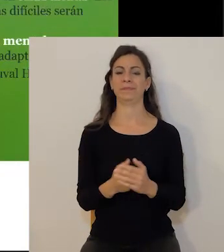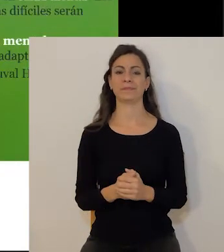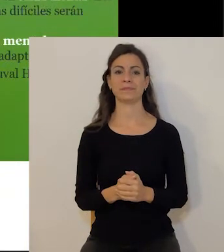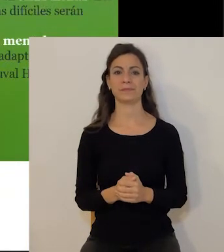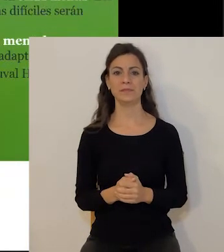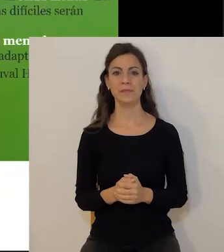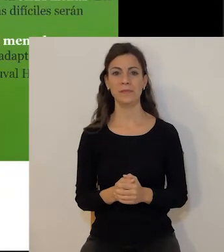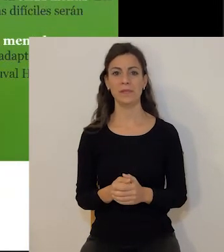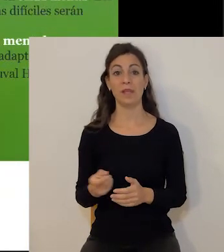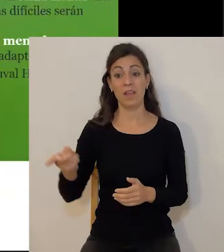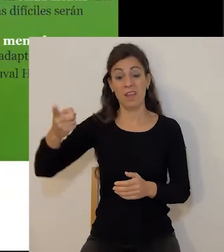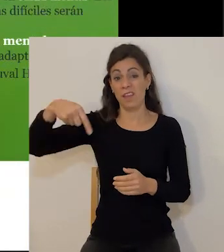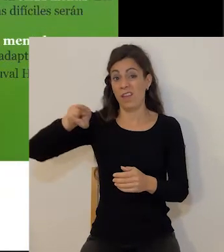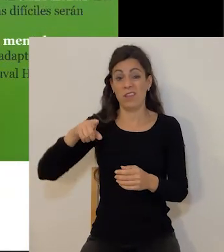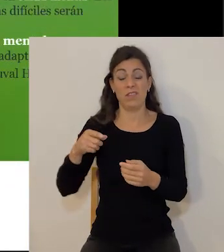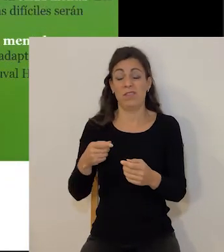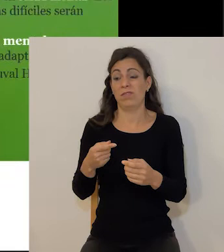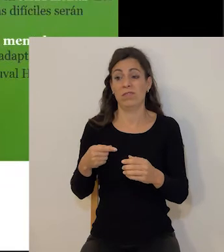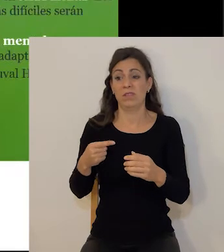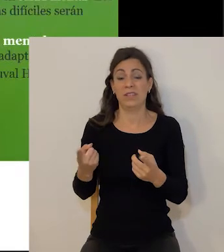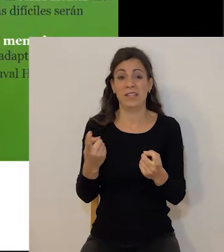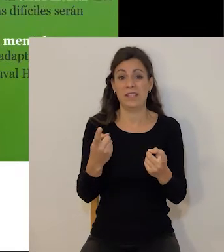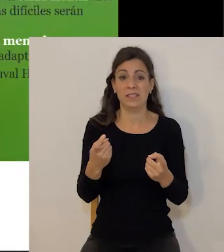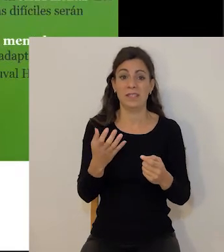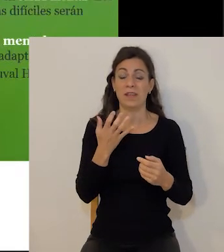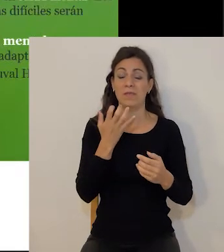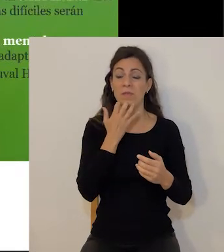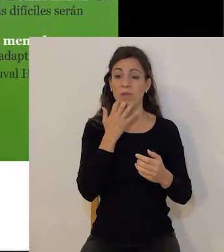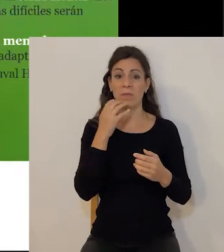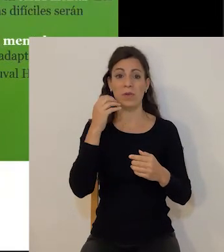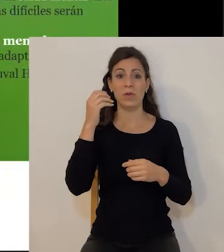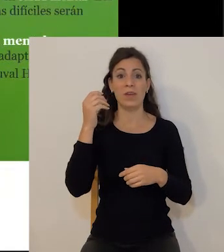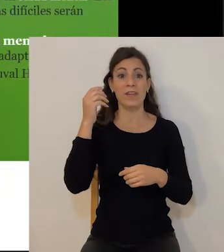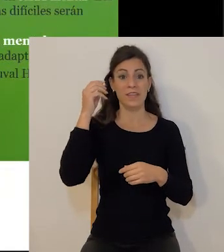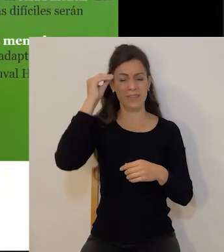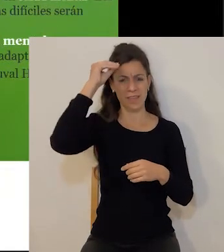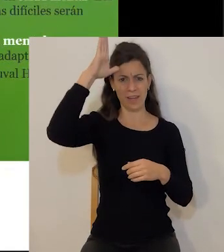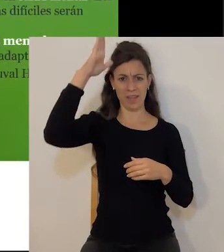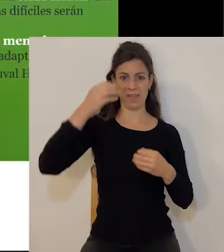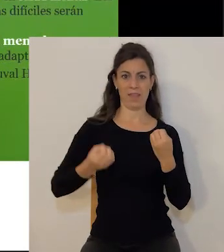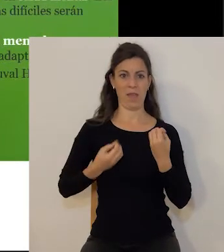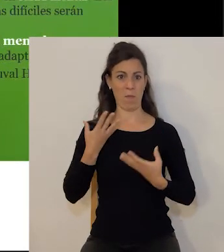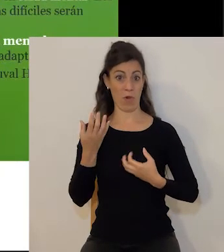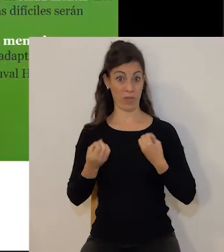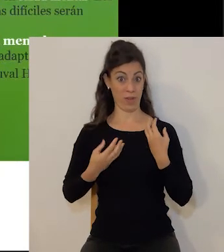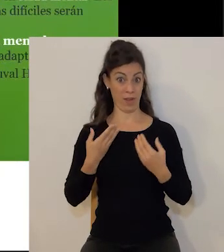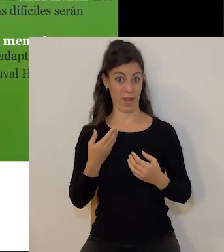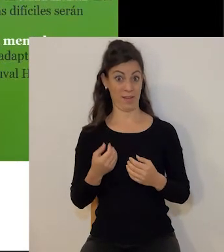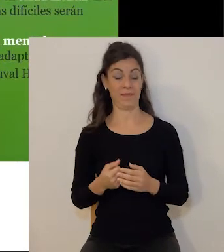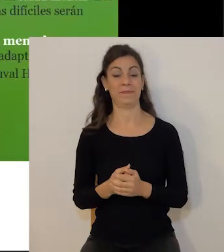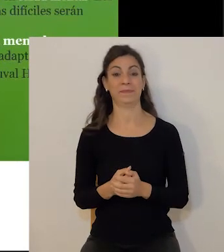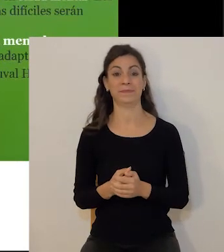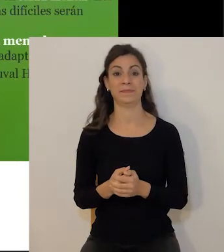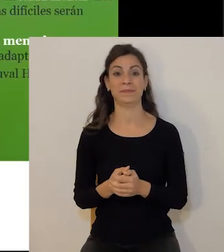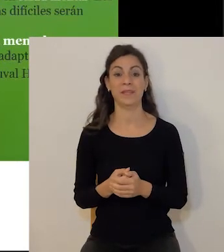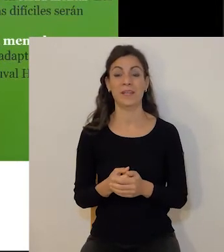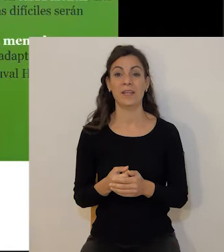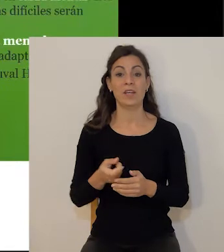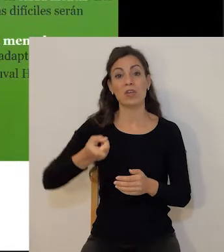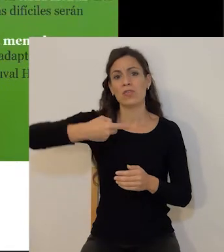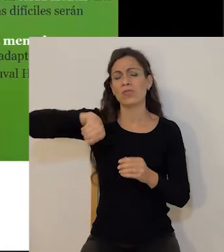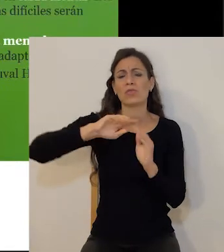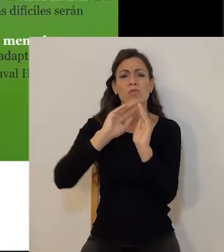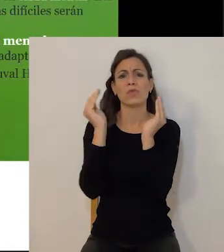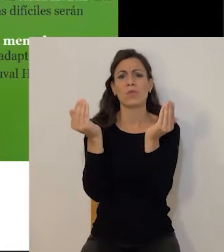Lo que necesitan es desarrollar inteligencia emocional y flexibilidad mental. Mirad, hemos llegado a un mundo en